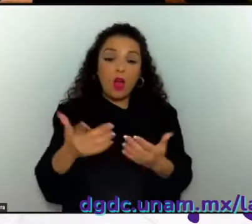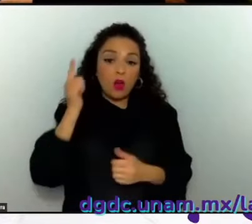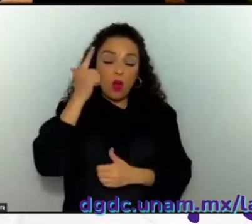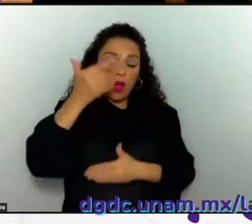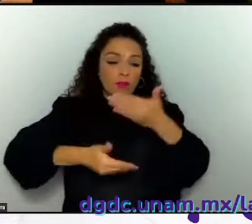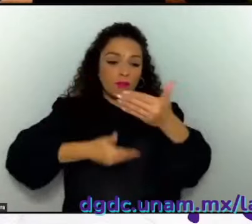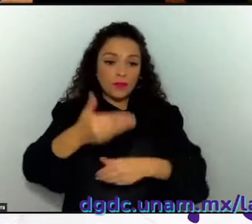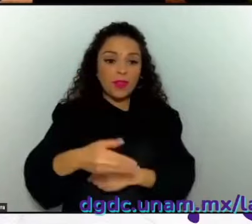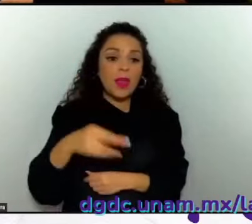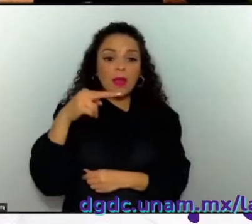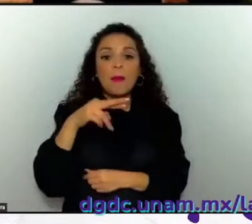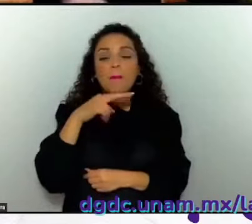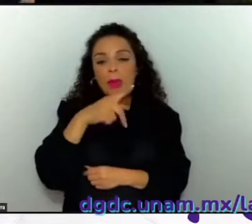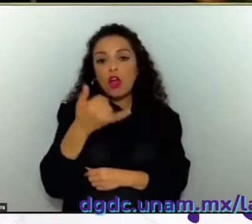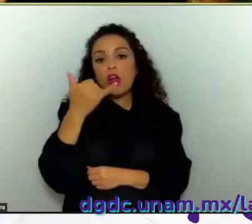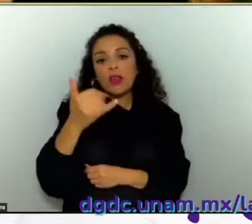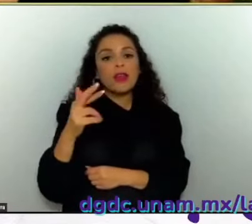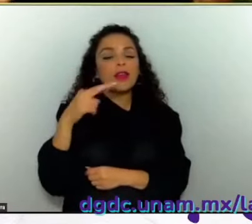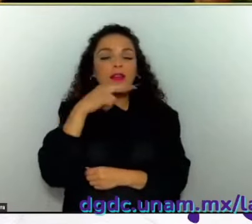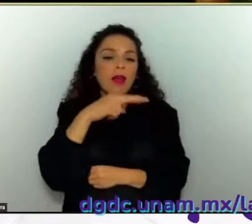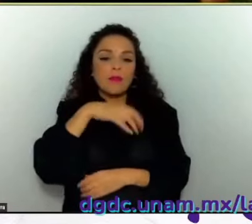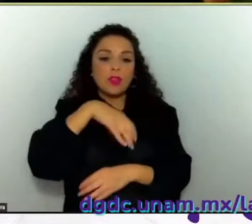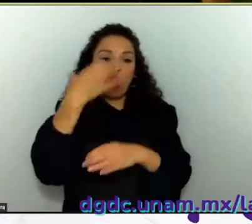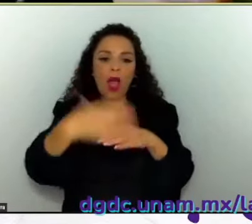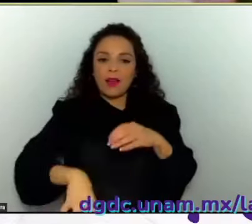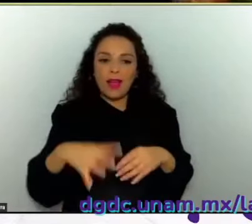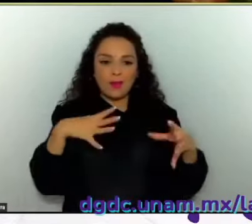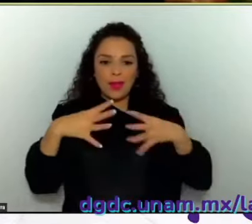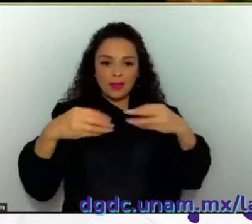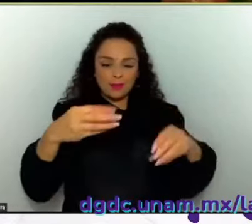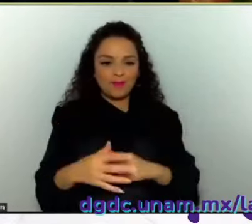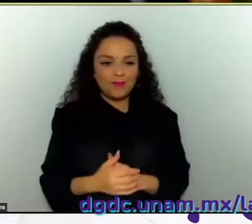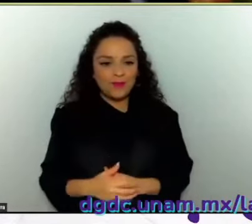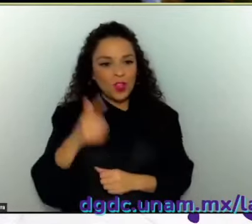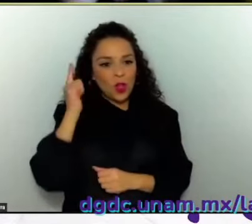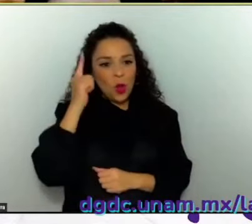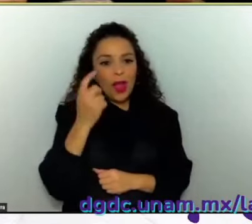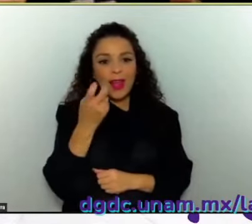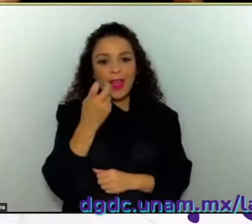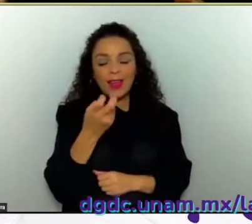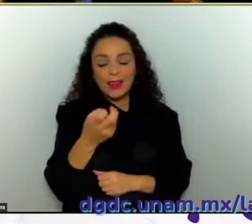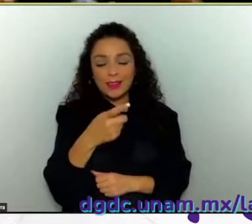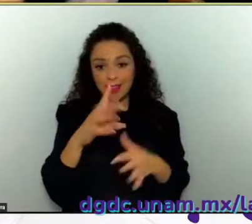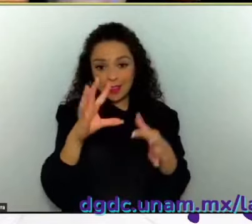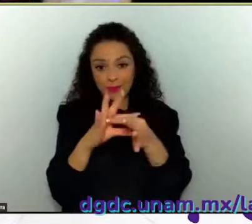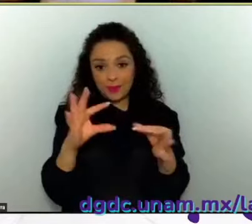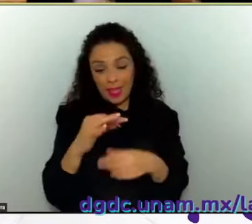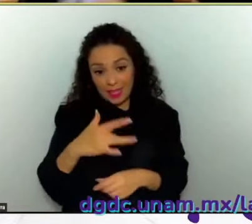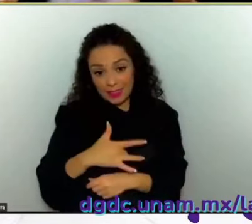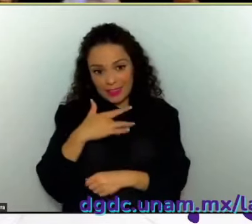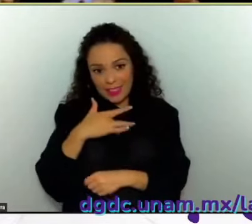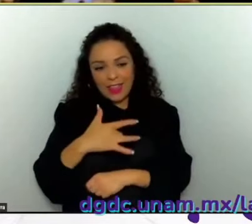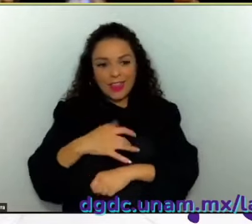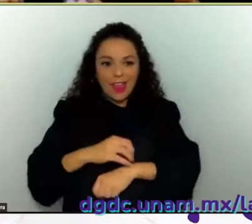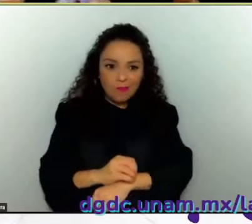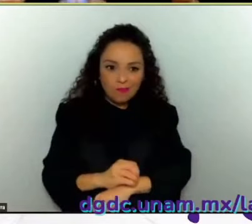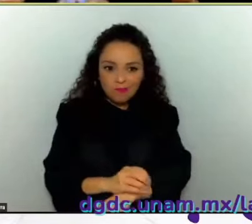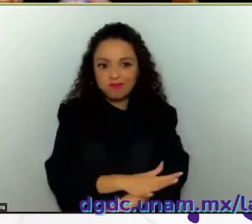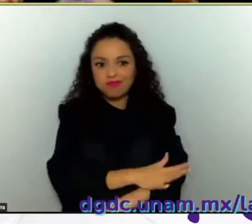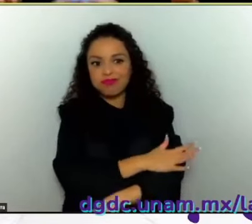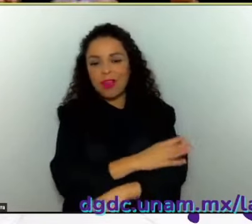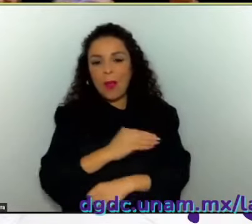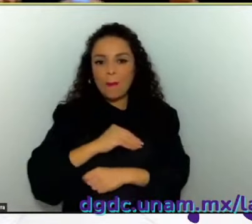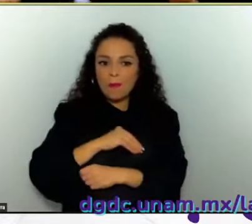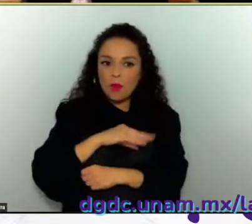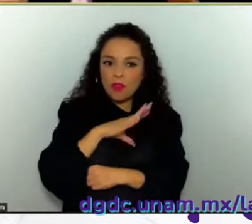pronto. Ojalá, pues con esos mensajes motivadores, inspiracionales y realmente de reflexión